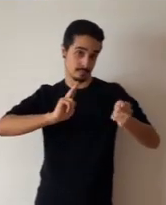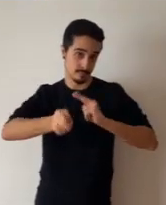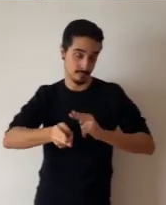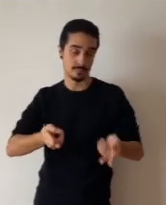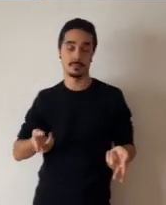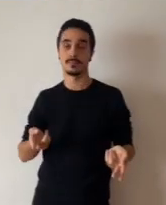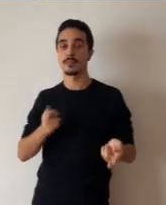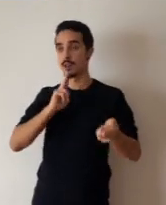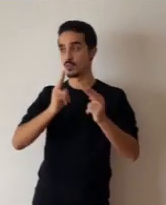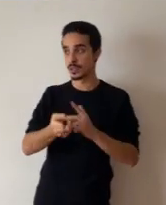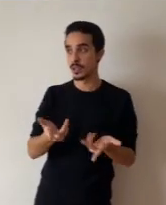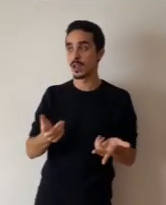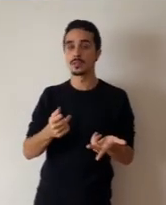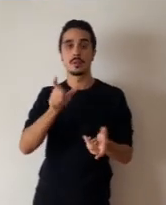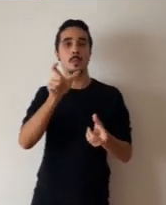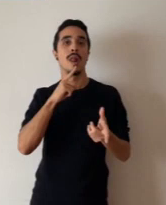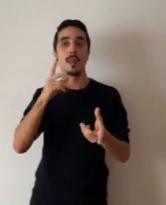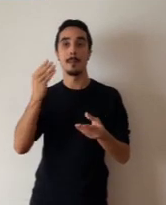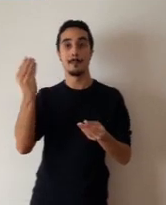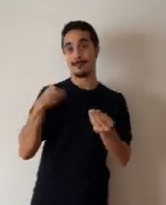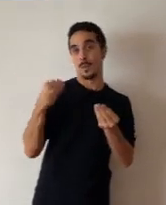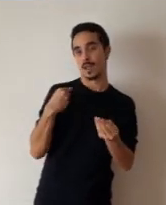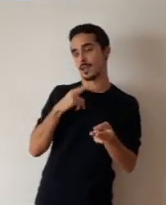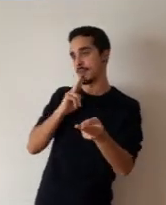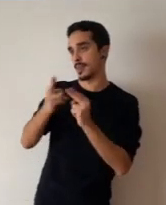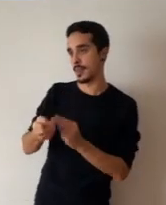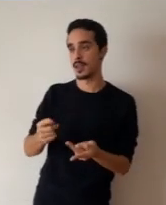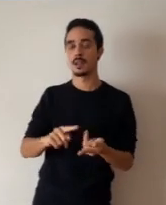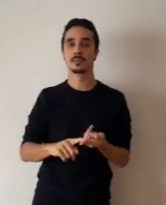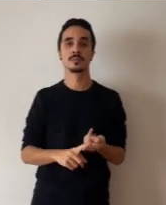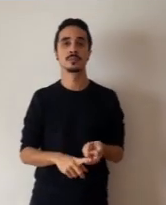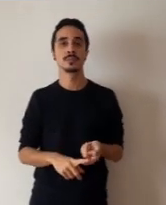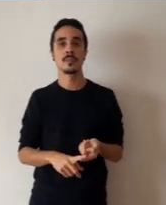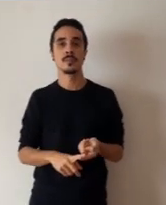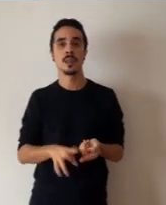las respuestas que yo le doy a las preguntas que me hacen.